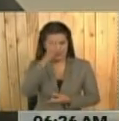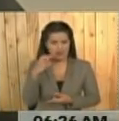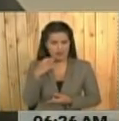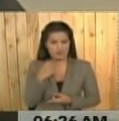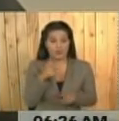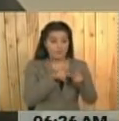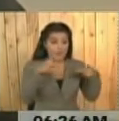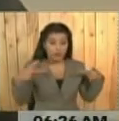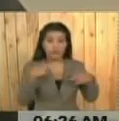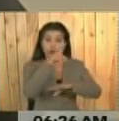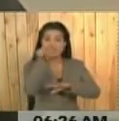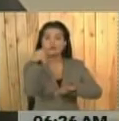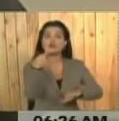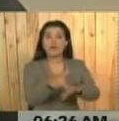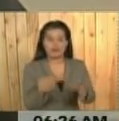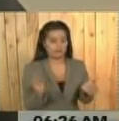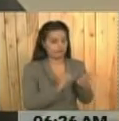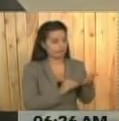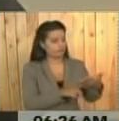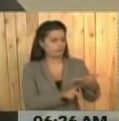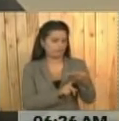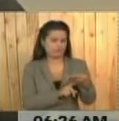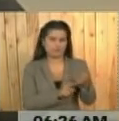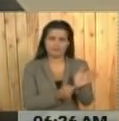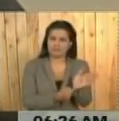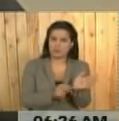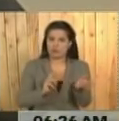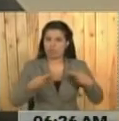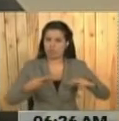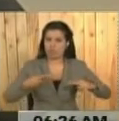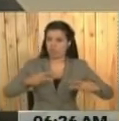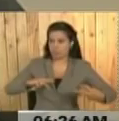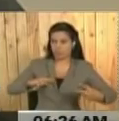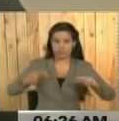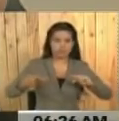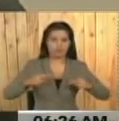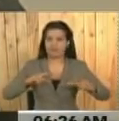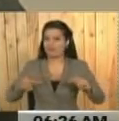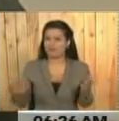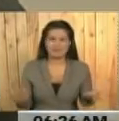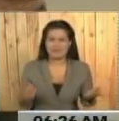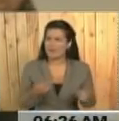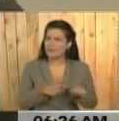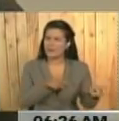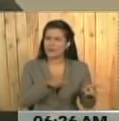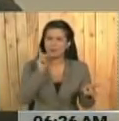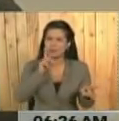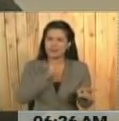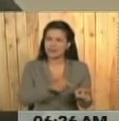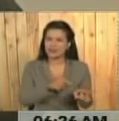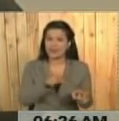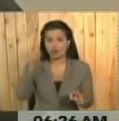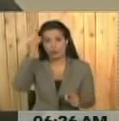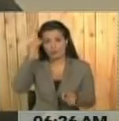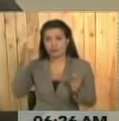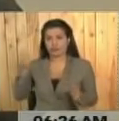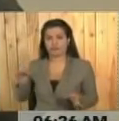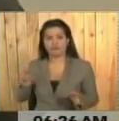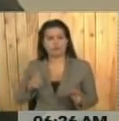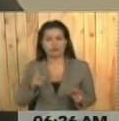nacional no hayan cómo voltear una información que que a todas luces no es lo que ellos estaban Deseando que ocurriera